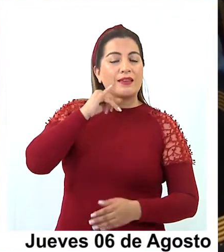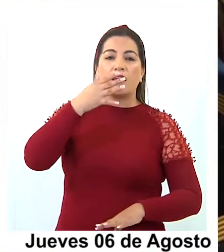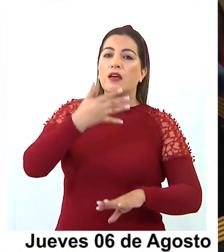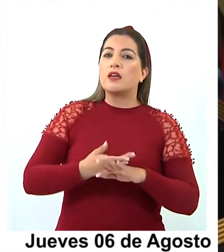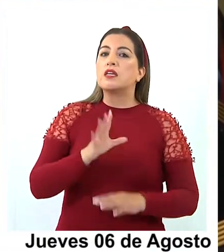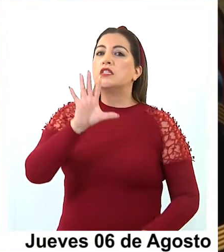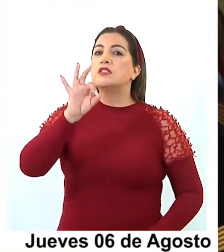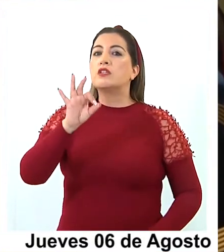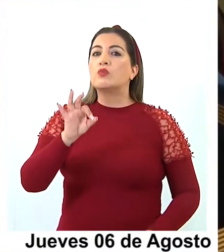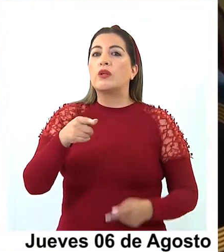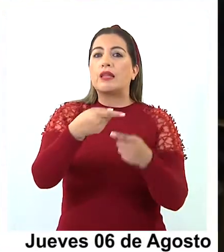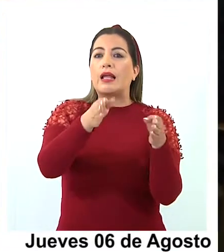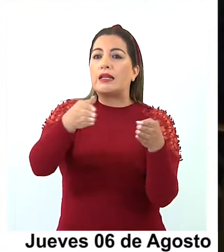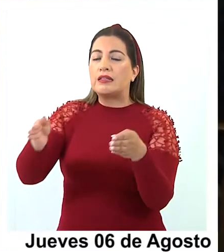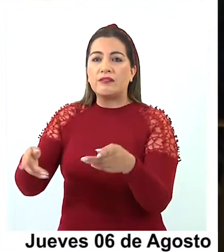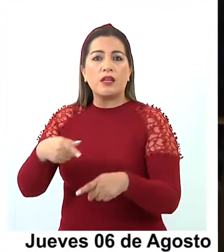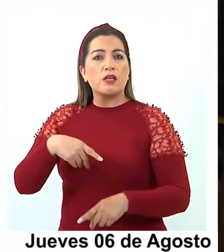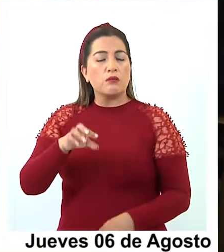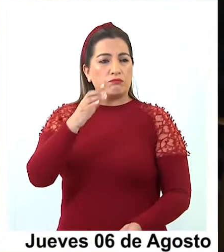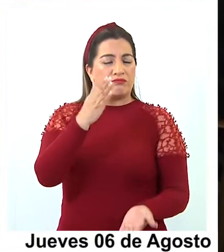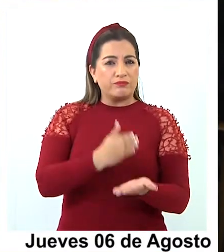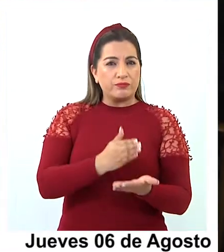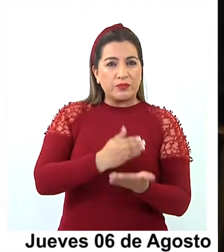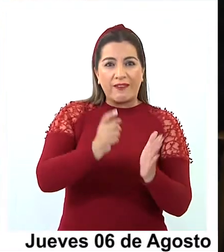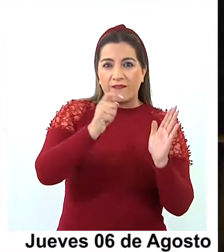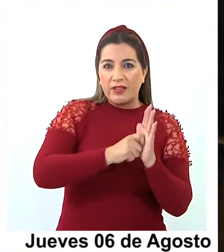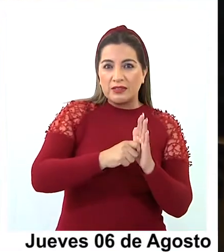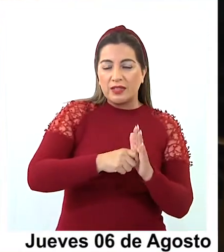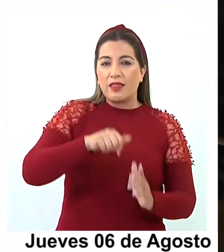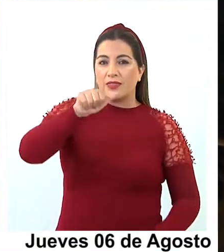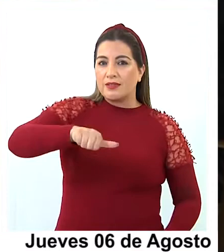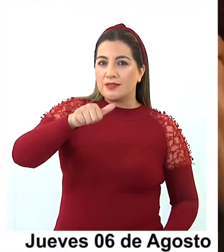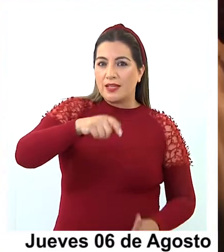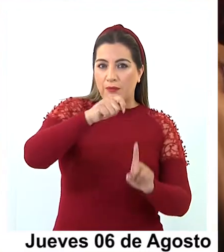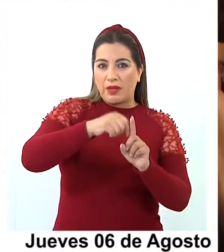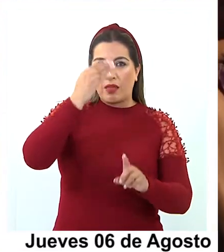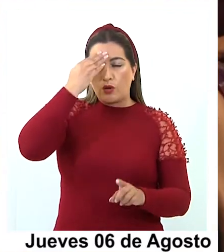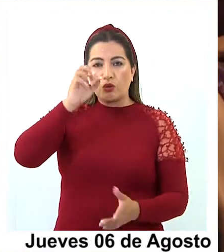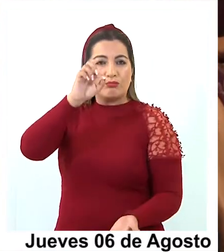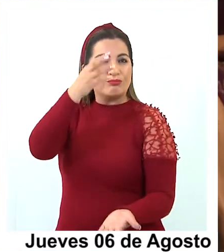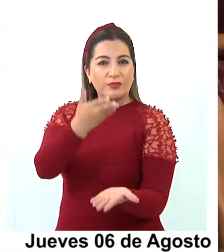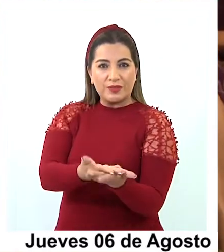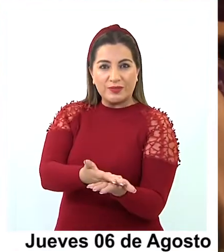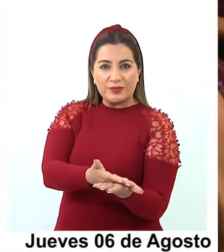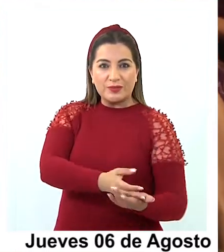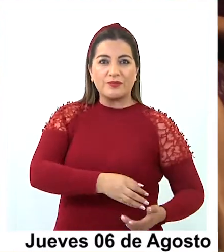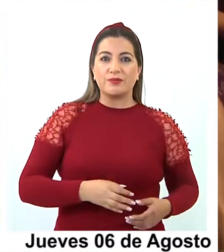región habrá 50 cupos y hay plazo para postular hasta el 16 de agosto.